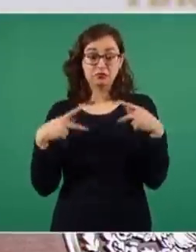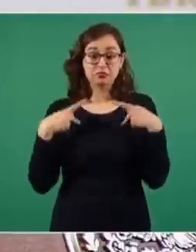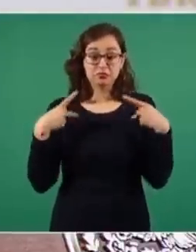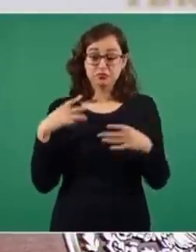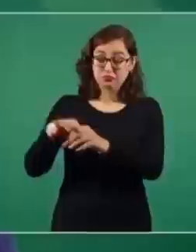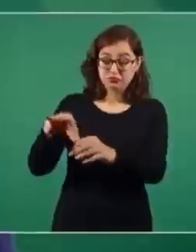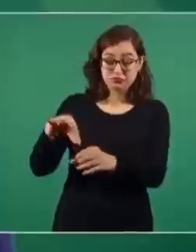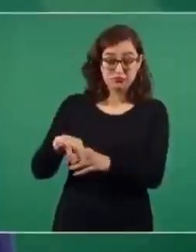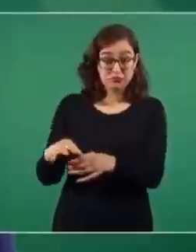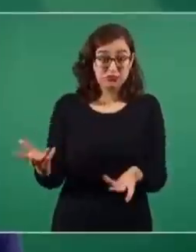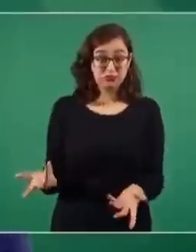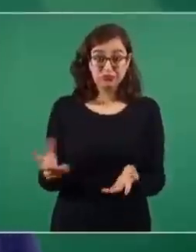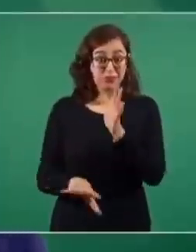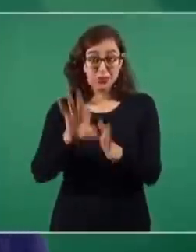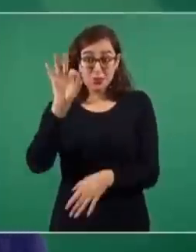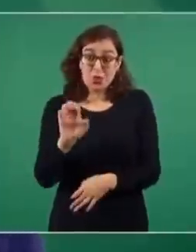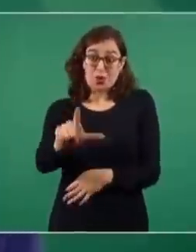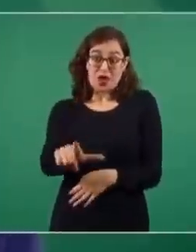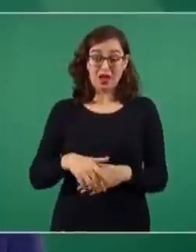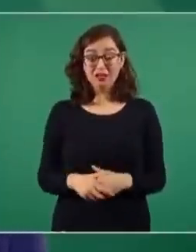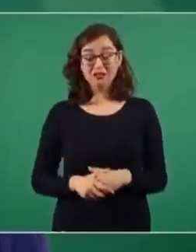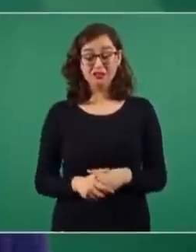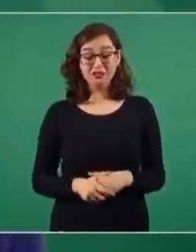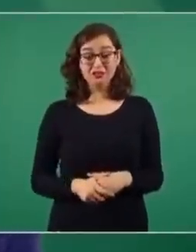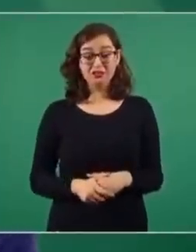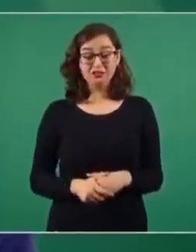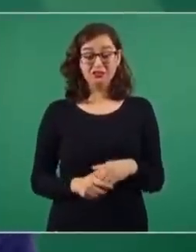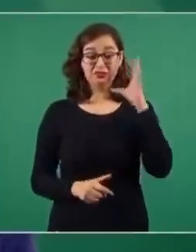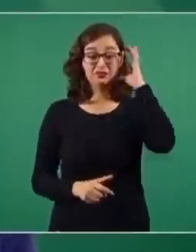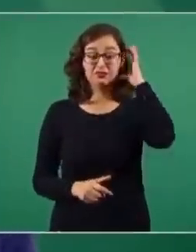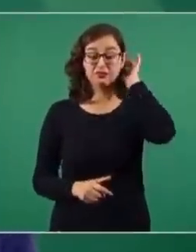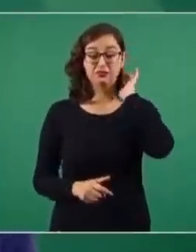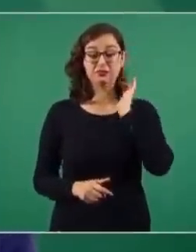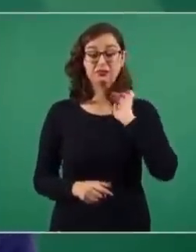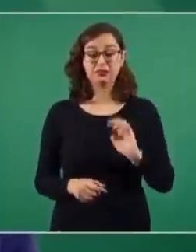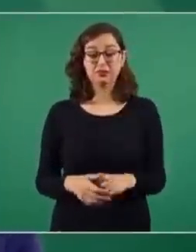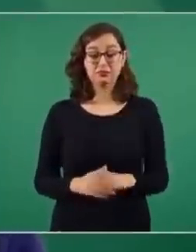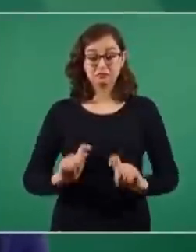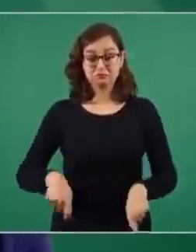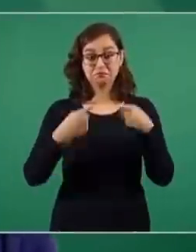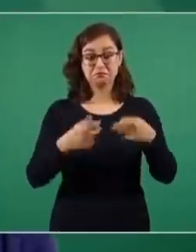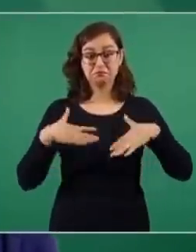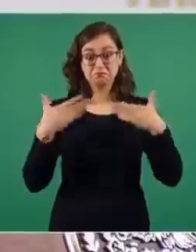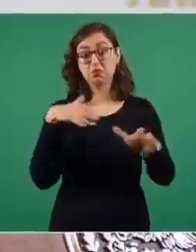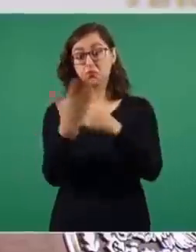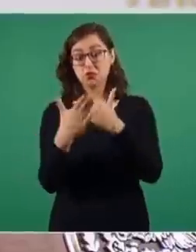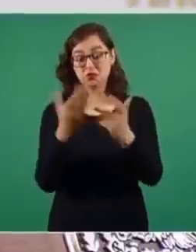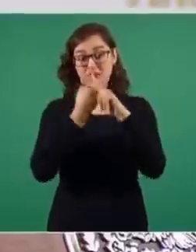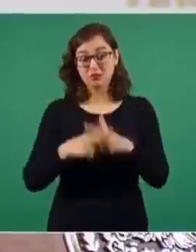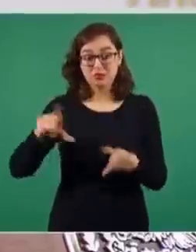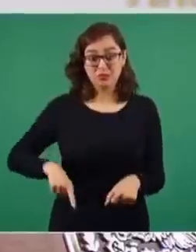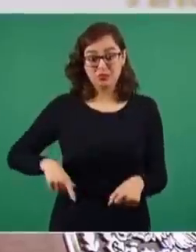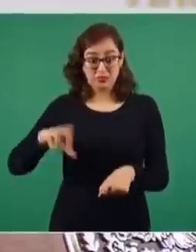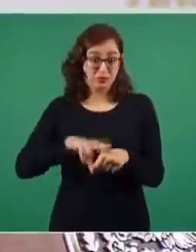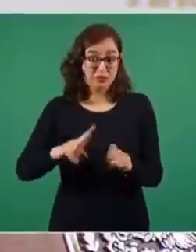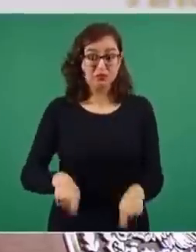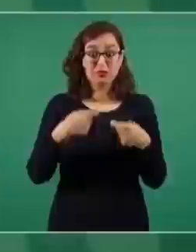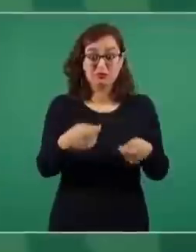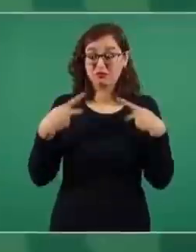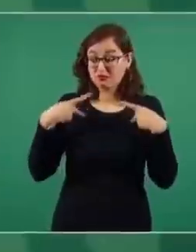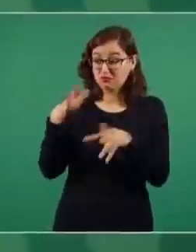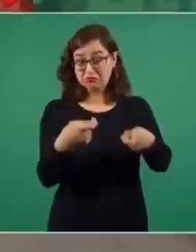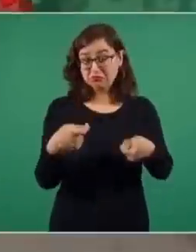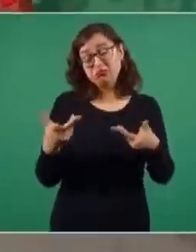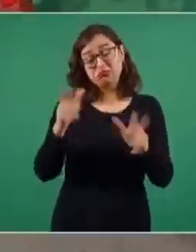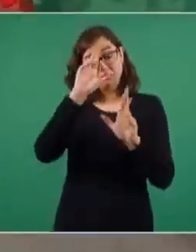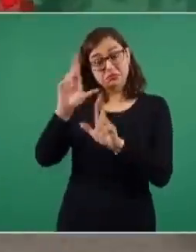que participó en las elecciones, eligió a Gallardo como gobernador. Entonces yo soy respetuoso de la voluntad del